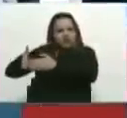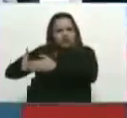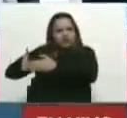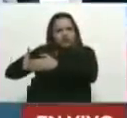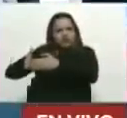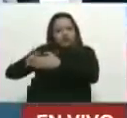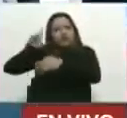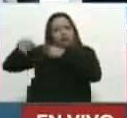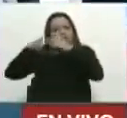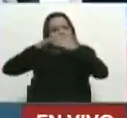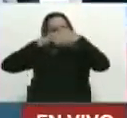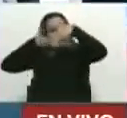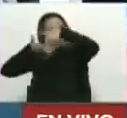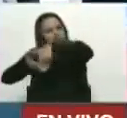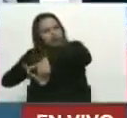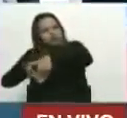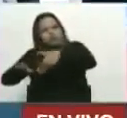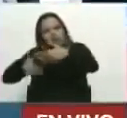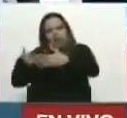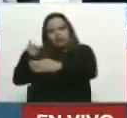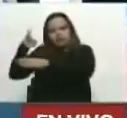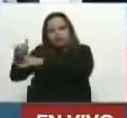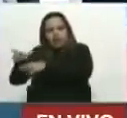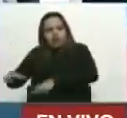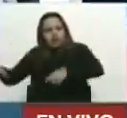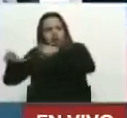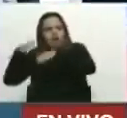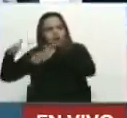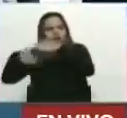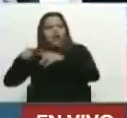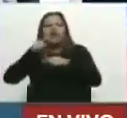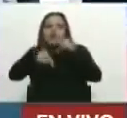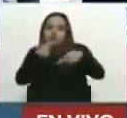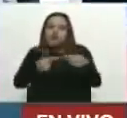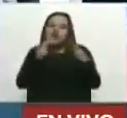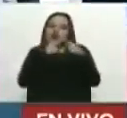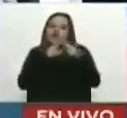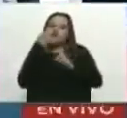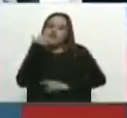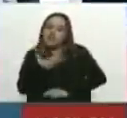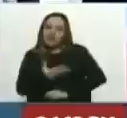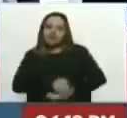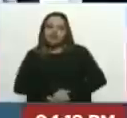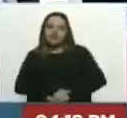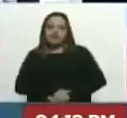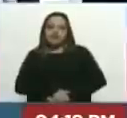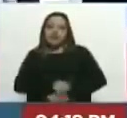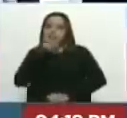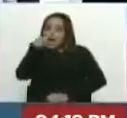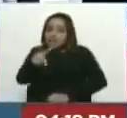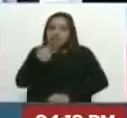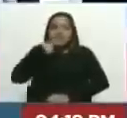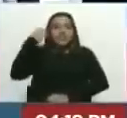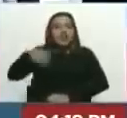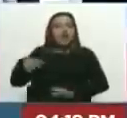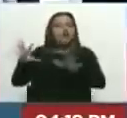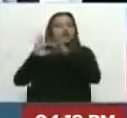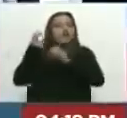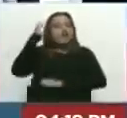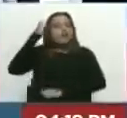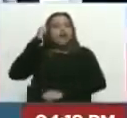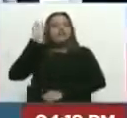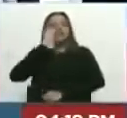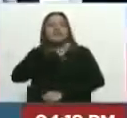naufragó llegaran a la costa, con las consecuencias que conocéis muy bien. Esa es la Unión Europea que